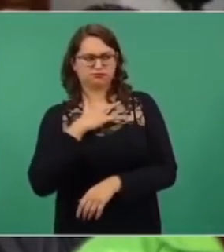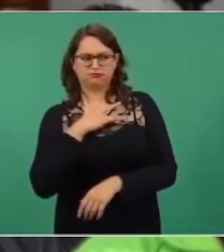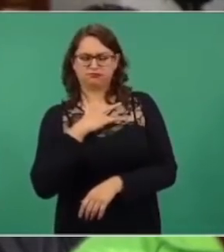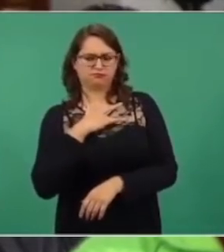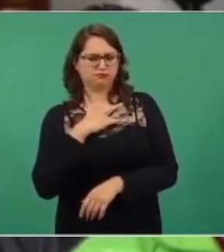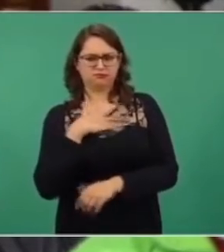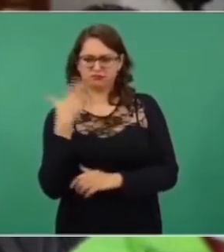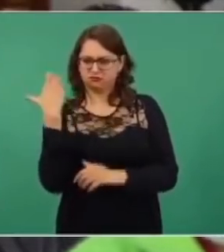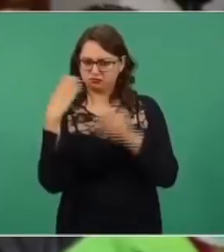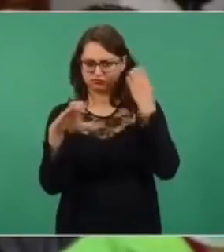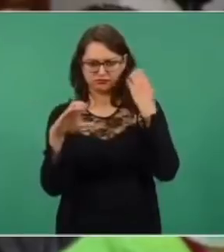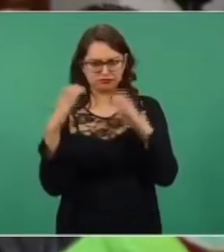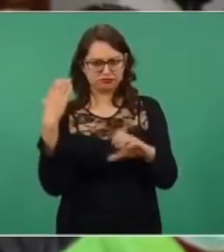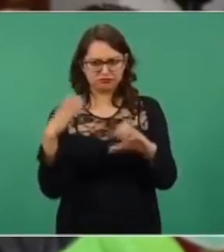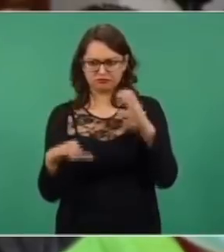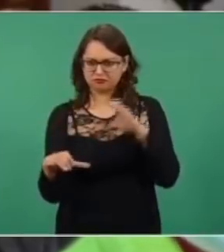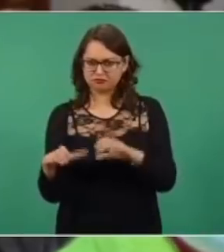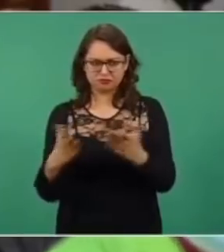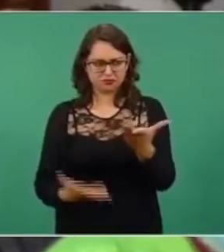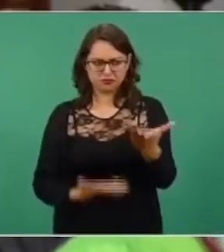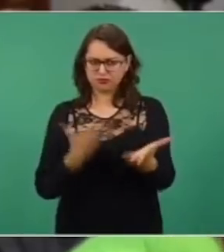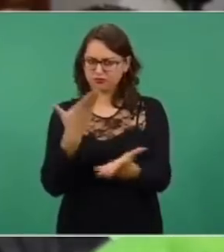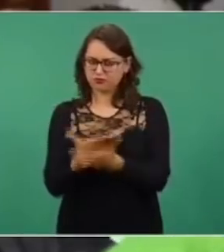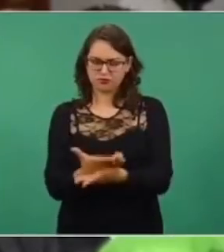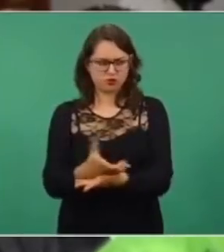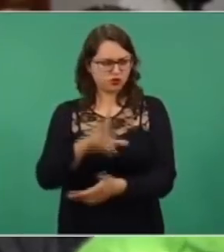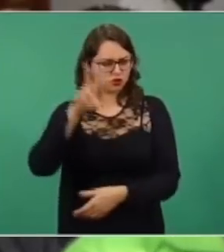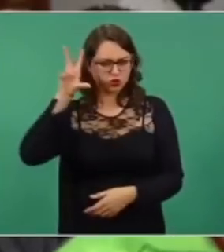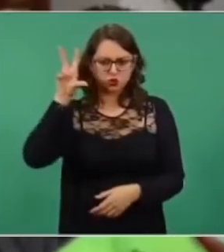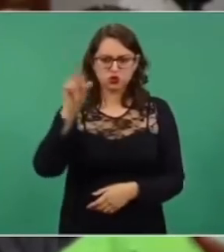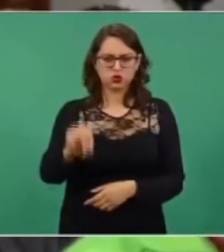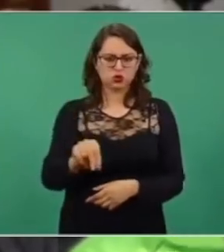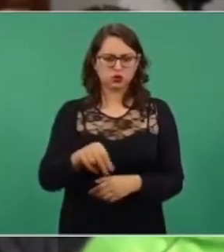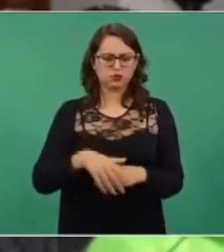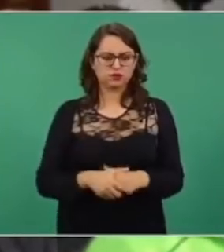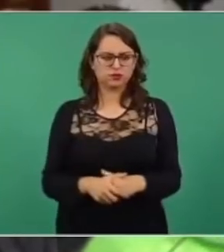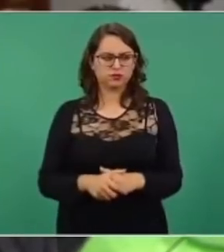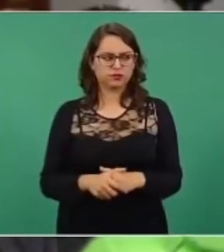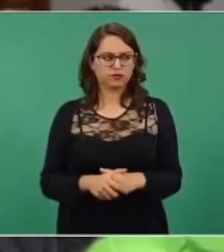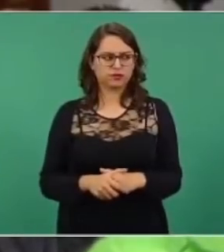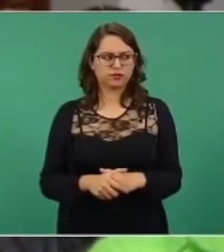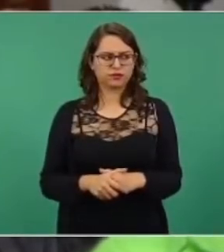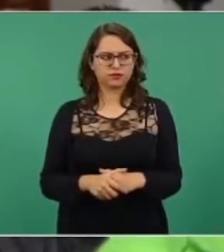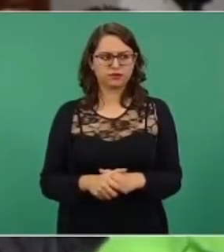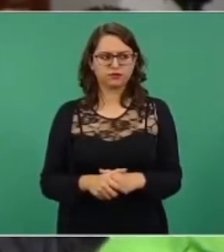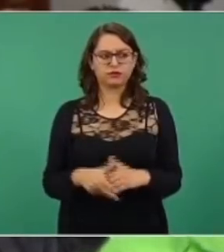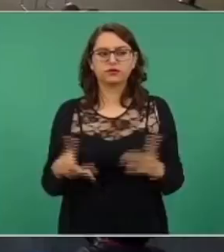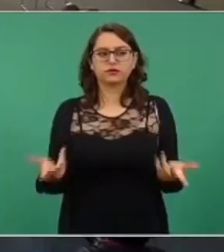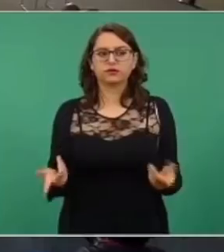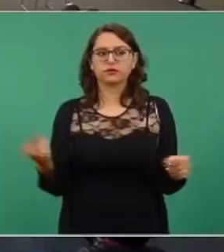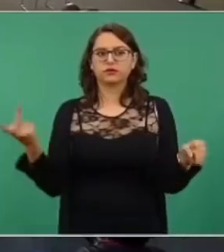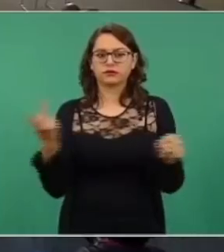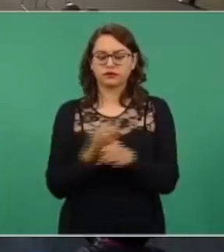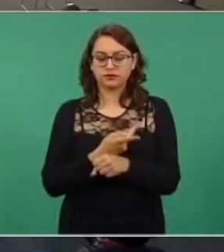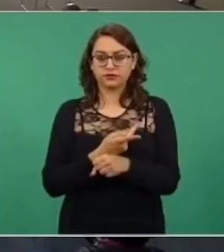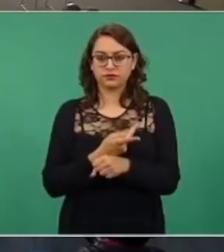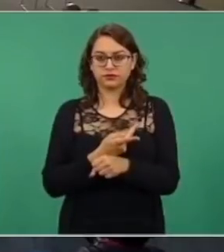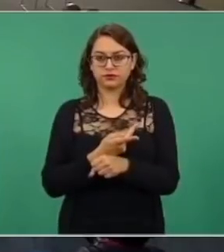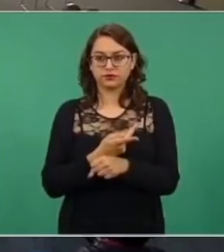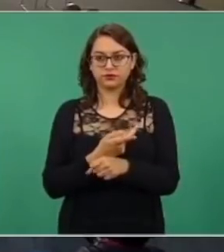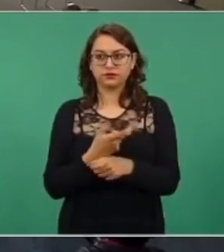trajeron abajo la propuesta de resolución. En el caso que está previsto un nuevo